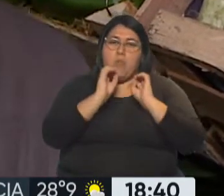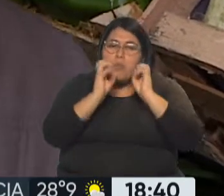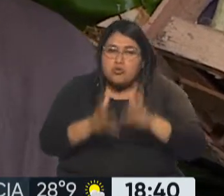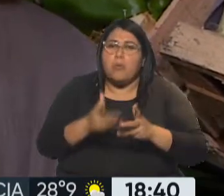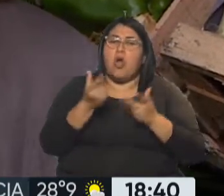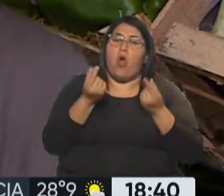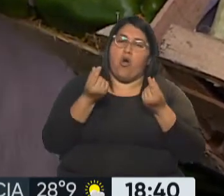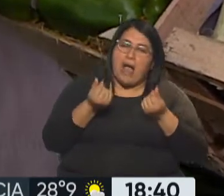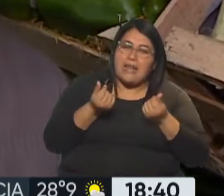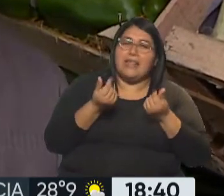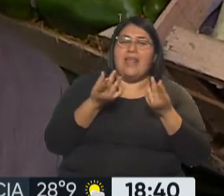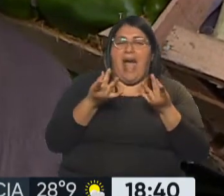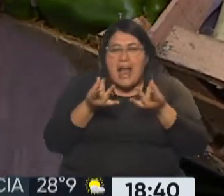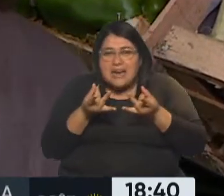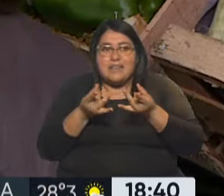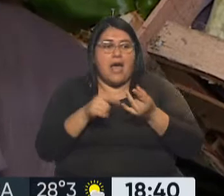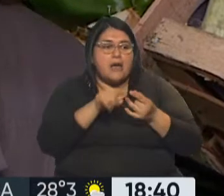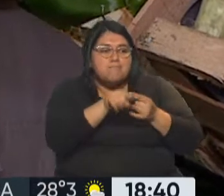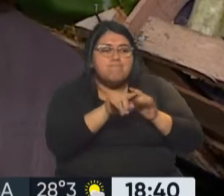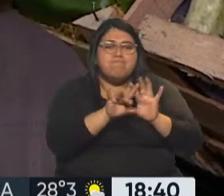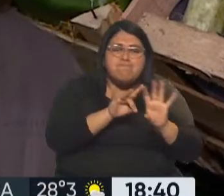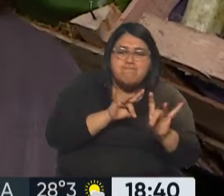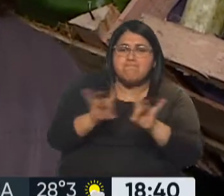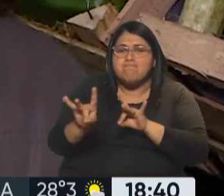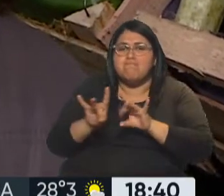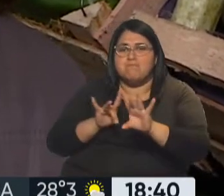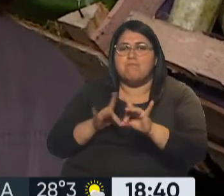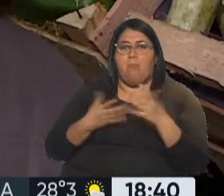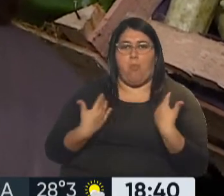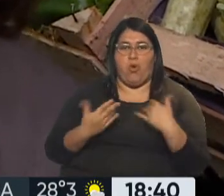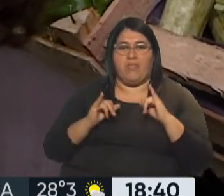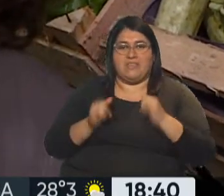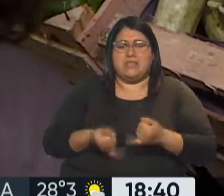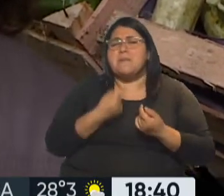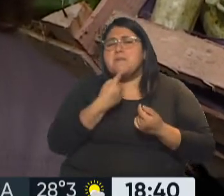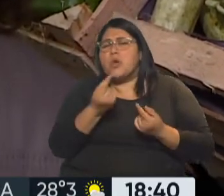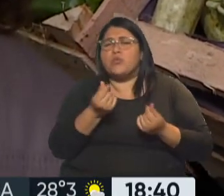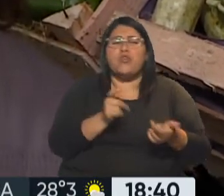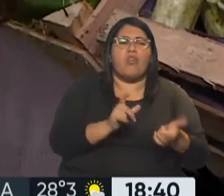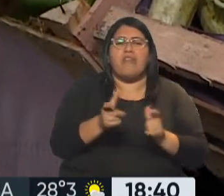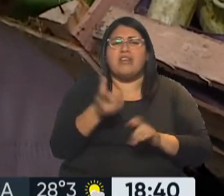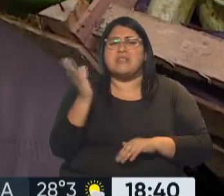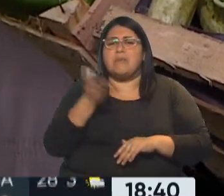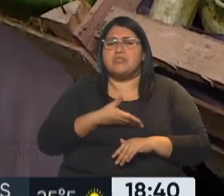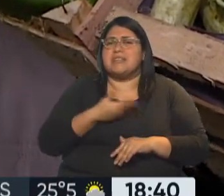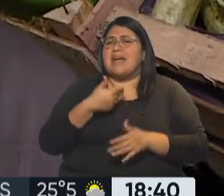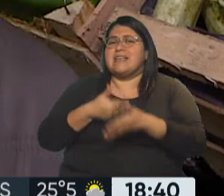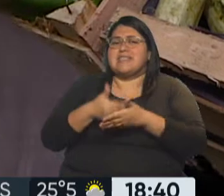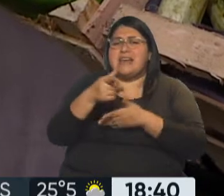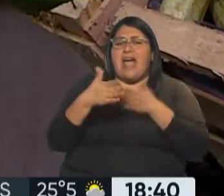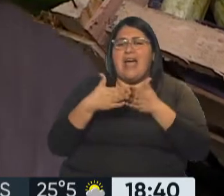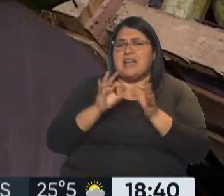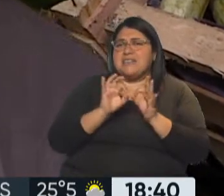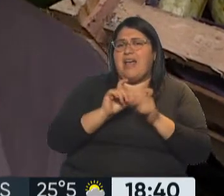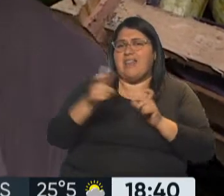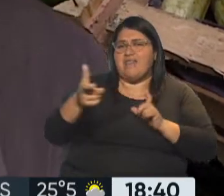y la calidad también, porque uno puede elegir. ¿En qué porcentaje más o menos puede encontrar una diferencia con un local de barrio, una verdulería de barrio? Según